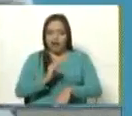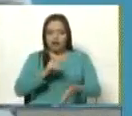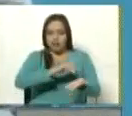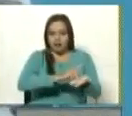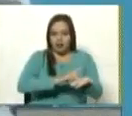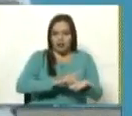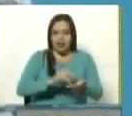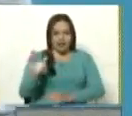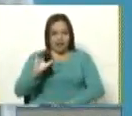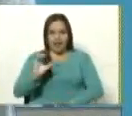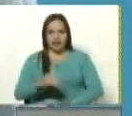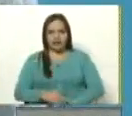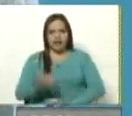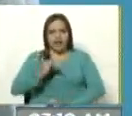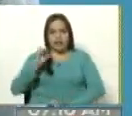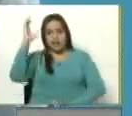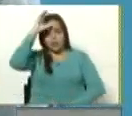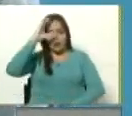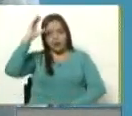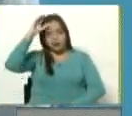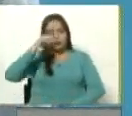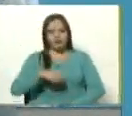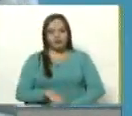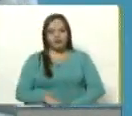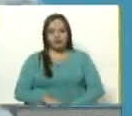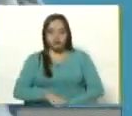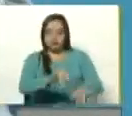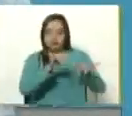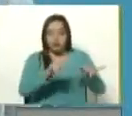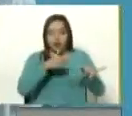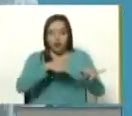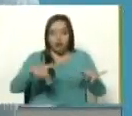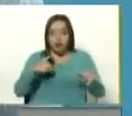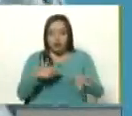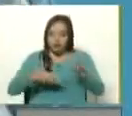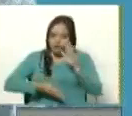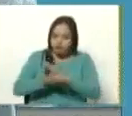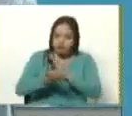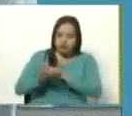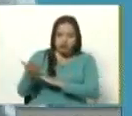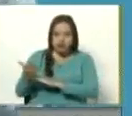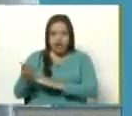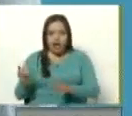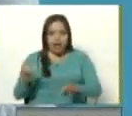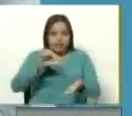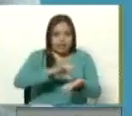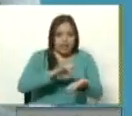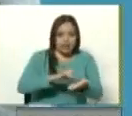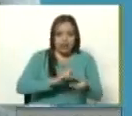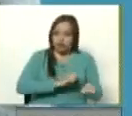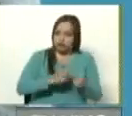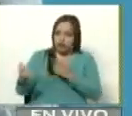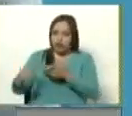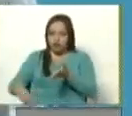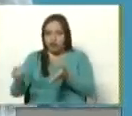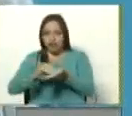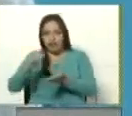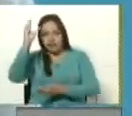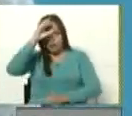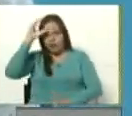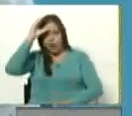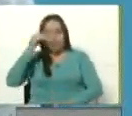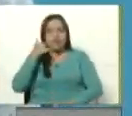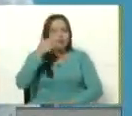Caracas, pues de Caricuao. Y allí nosotros, bueno, veníamos al centro, nos íbamos a Caricuao, llamábamos por teléfono a la radio